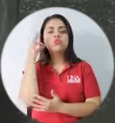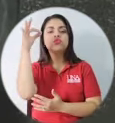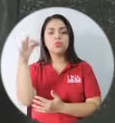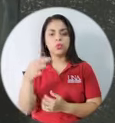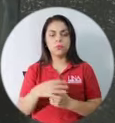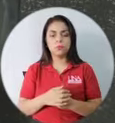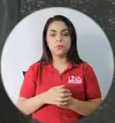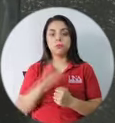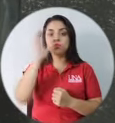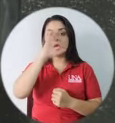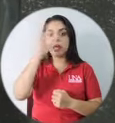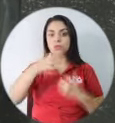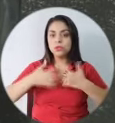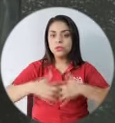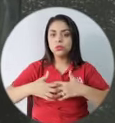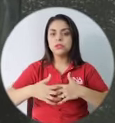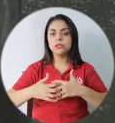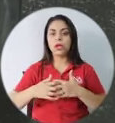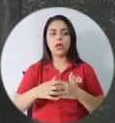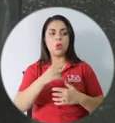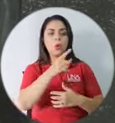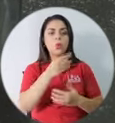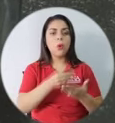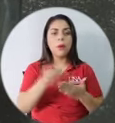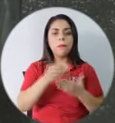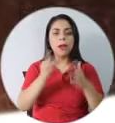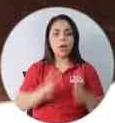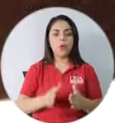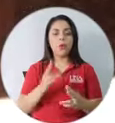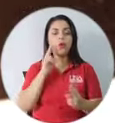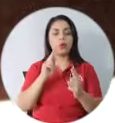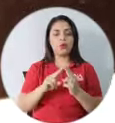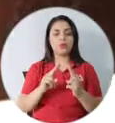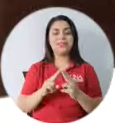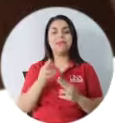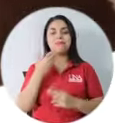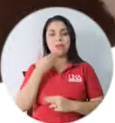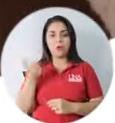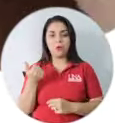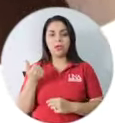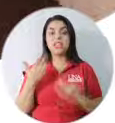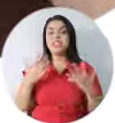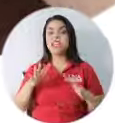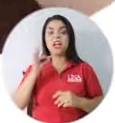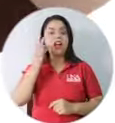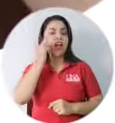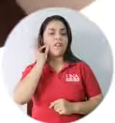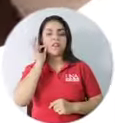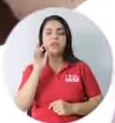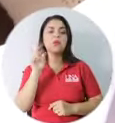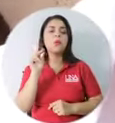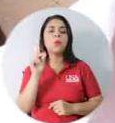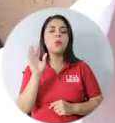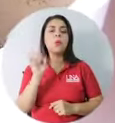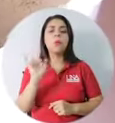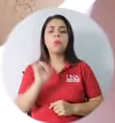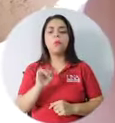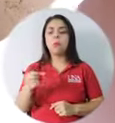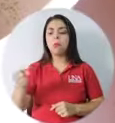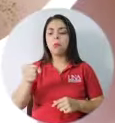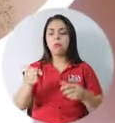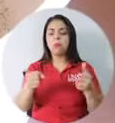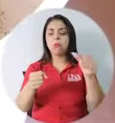dónde vamos, a una industria con un consumidor mucho más conocedor de lo que quiere. Ya el café dejó de ser un commodity, ya dejó de ser